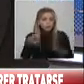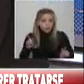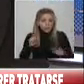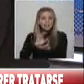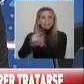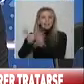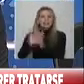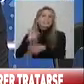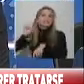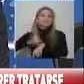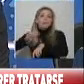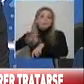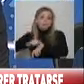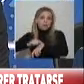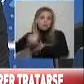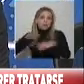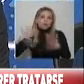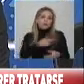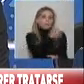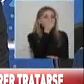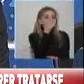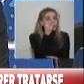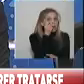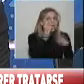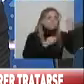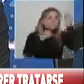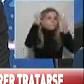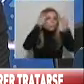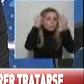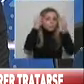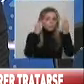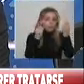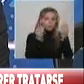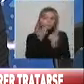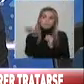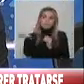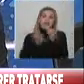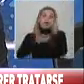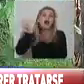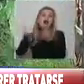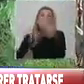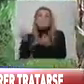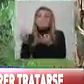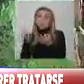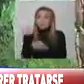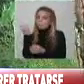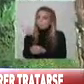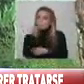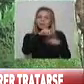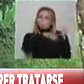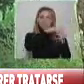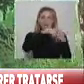me parece que puntualmente hay que pararse en el caso de Antonella, porque el caso de Antonella y de su familia es uno en un montón,